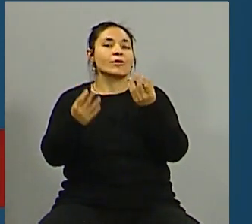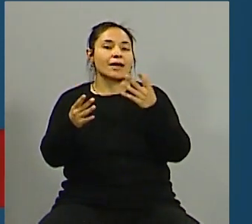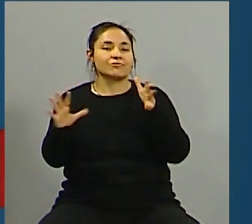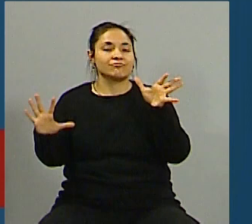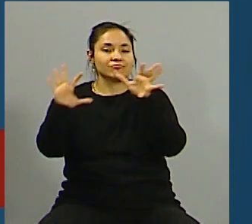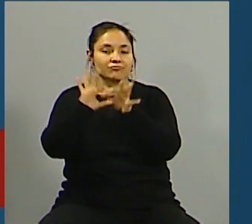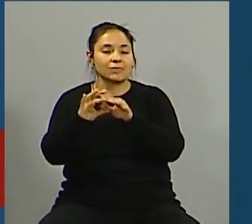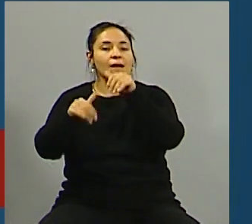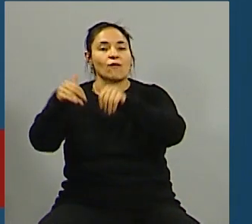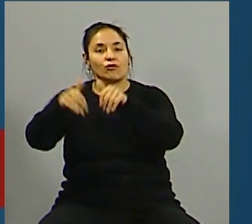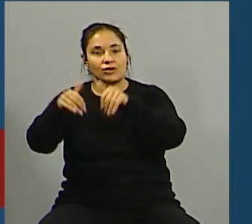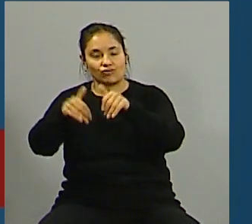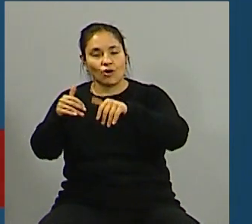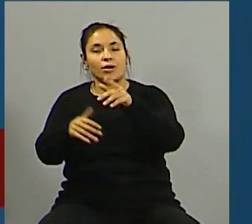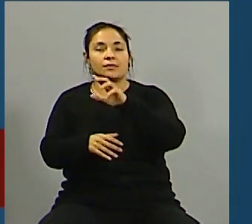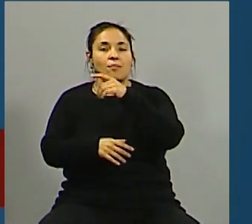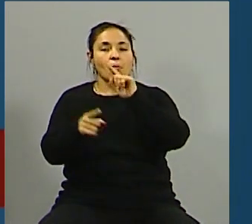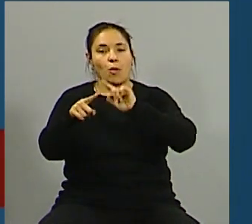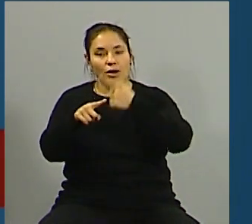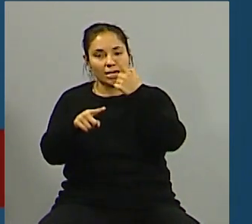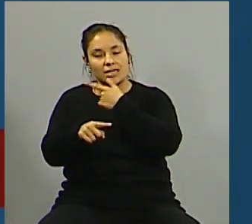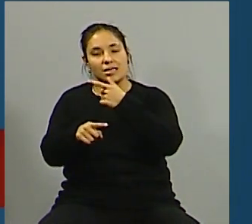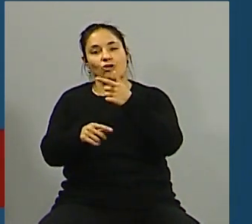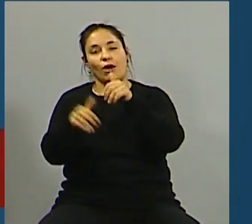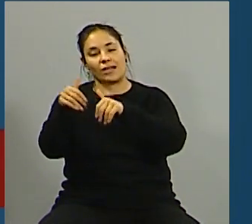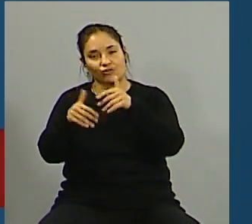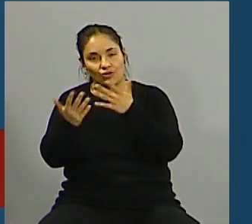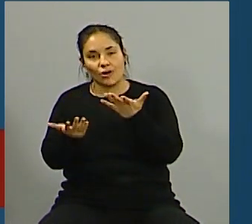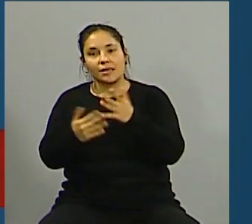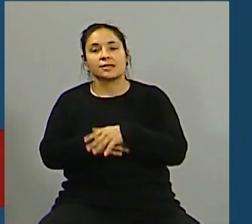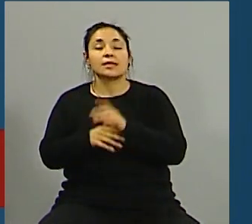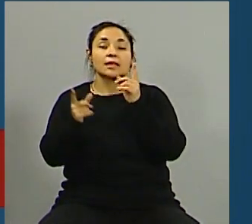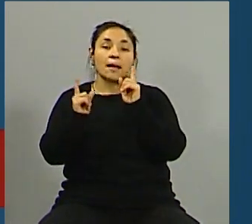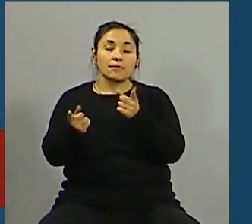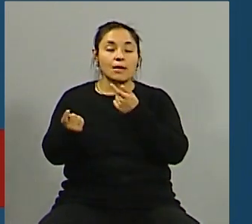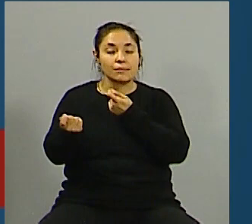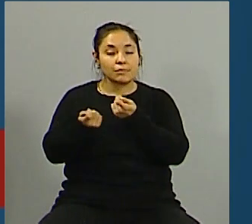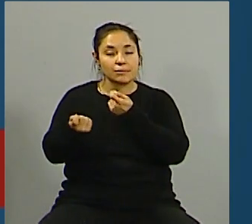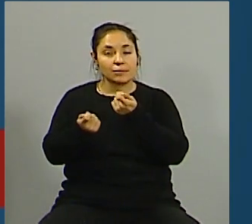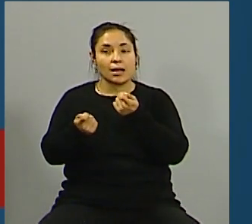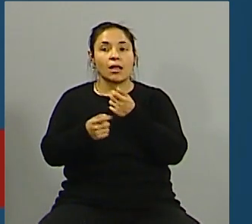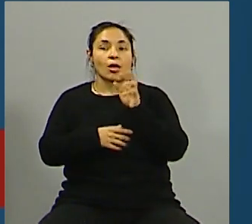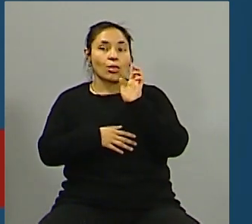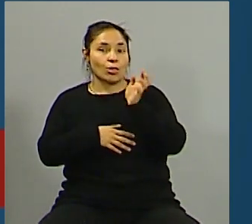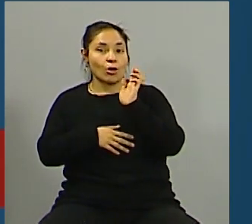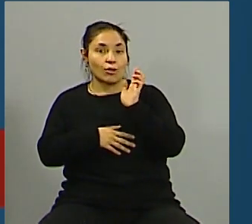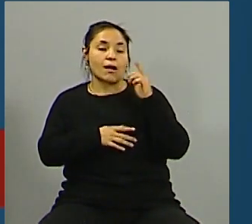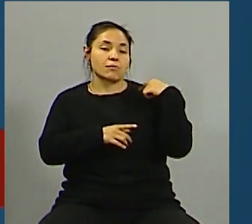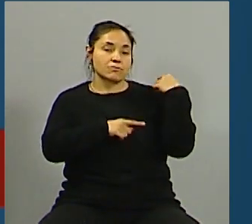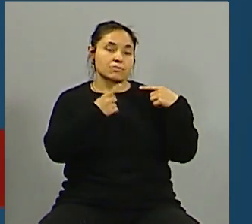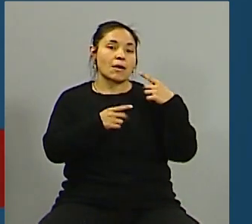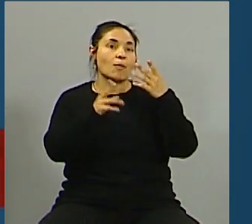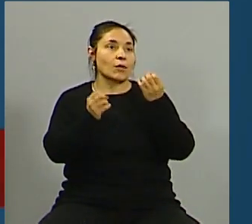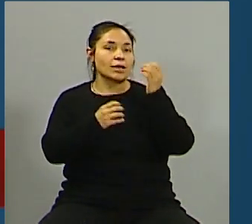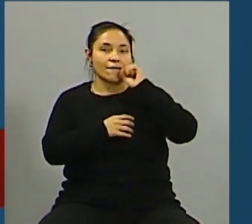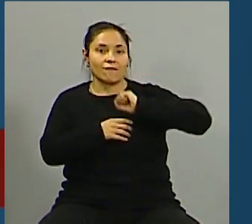político y el ambiente electoral, más allá de que también responde a un acomodamiento que viene siguiendo el dólar respecto de la